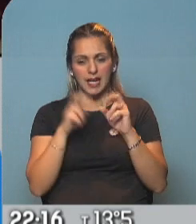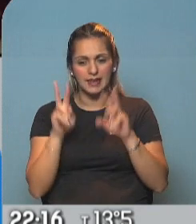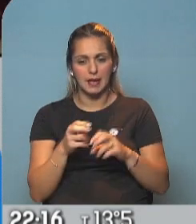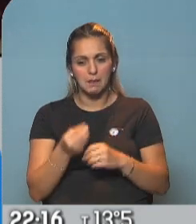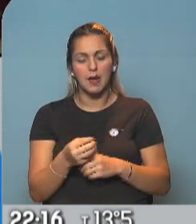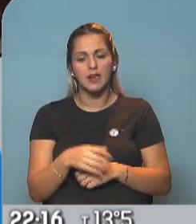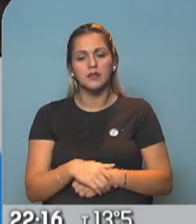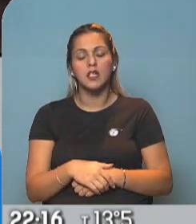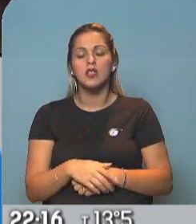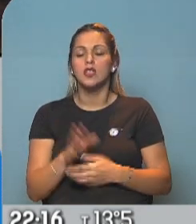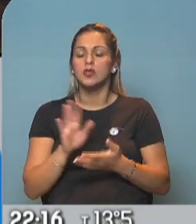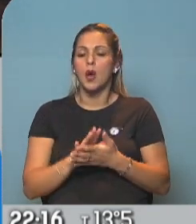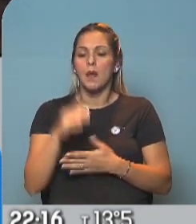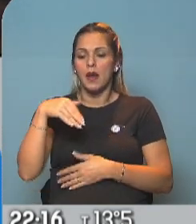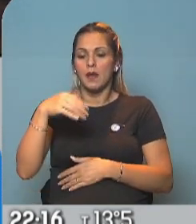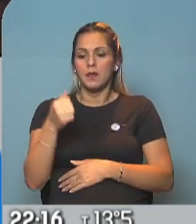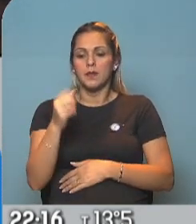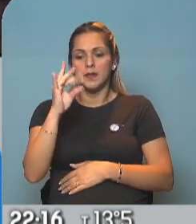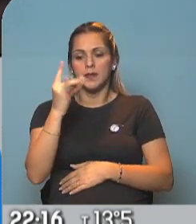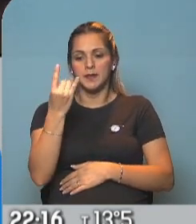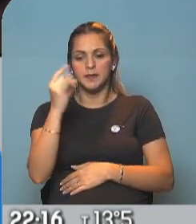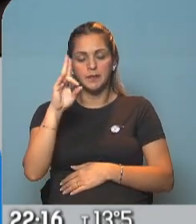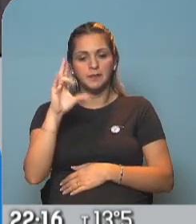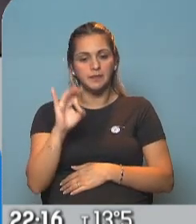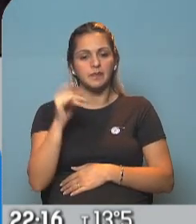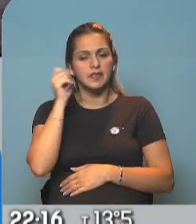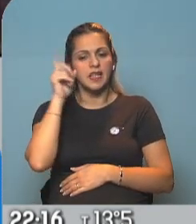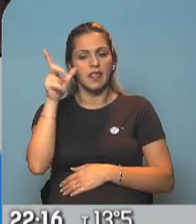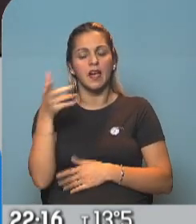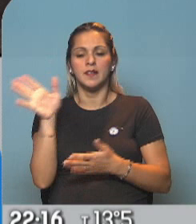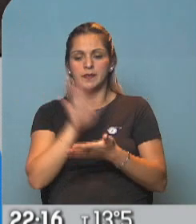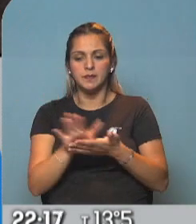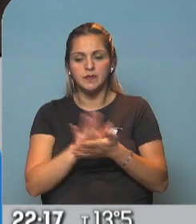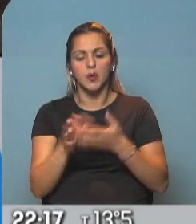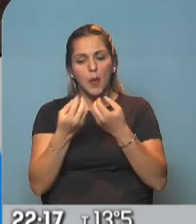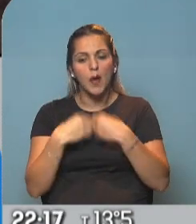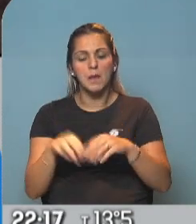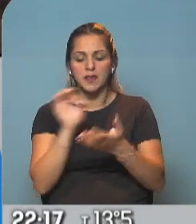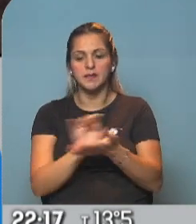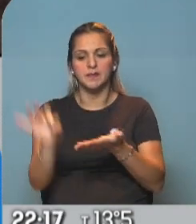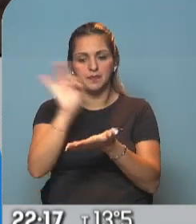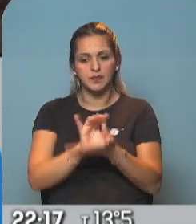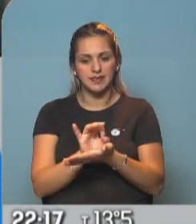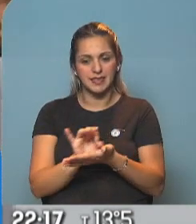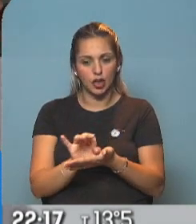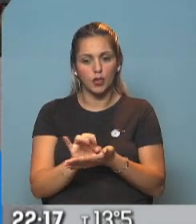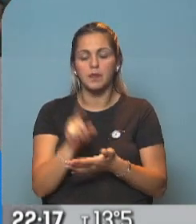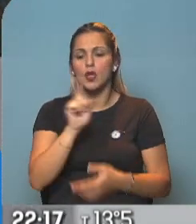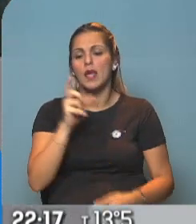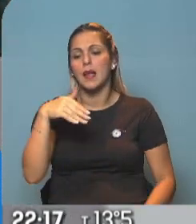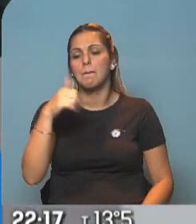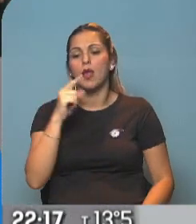con la subestimación de Maduro y el tema de esta idea de un nuevo comienzo, ¿no? Maduro evidentemente no es el mismo Maduro hoy que el